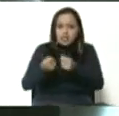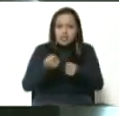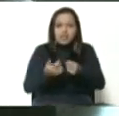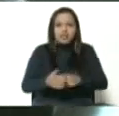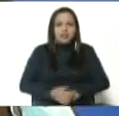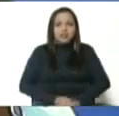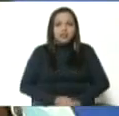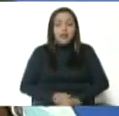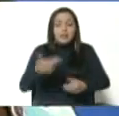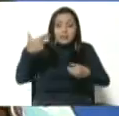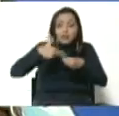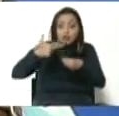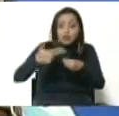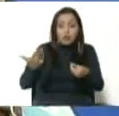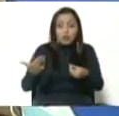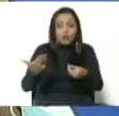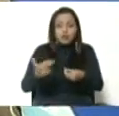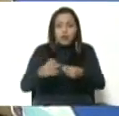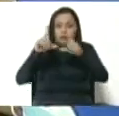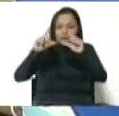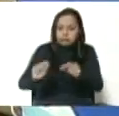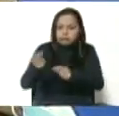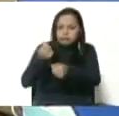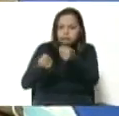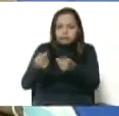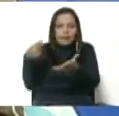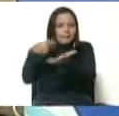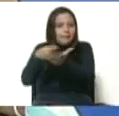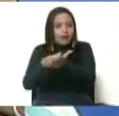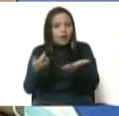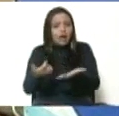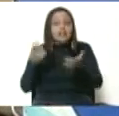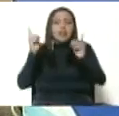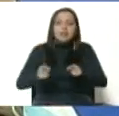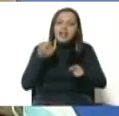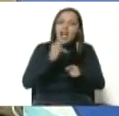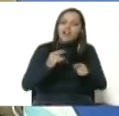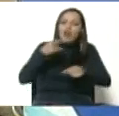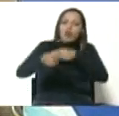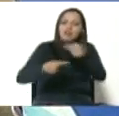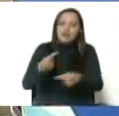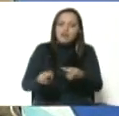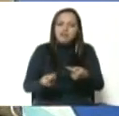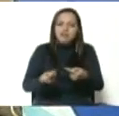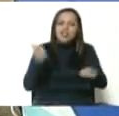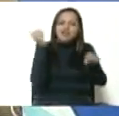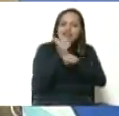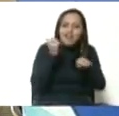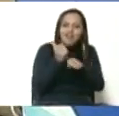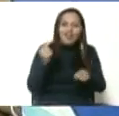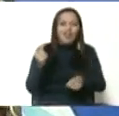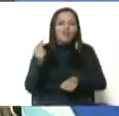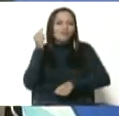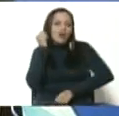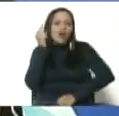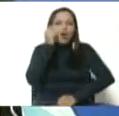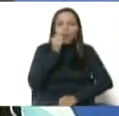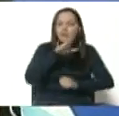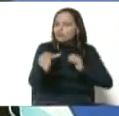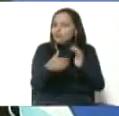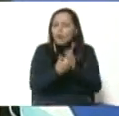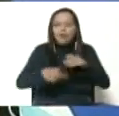producto de exportación, que es el petróleo, estás atacando, estás metiéndote con el bolsillo de las trabajadoras y de los